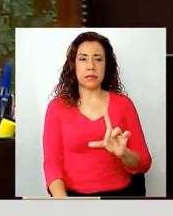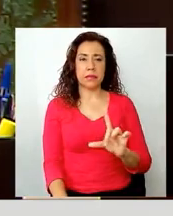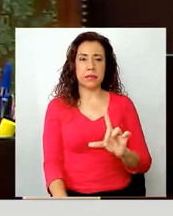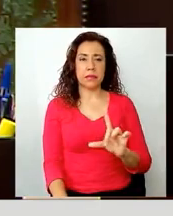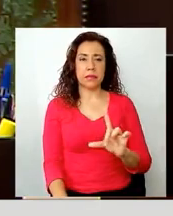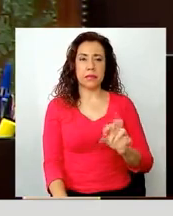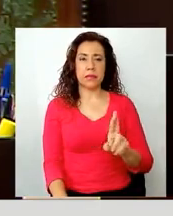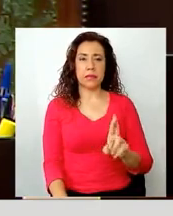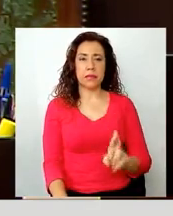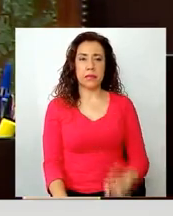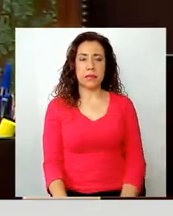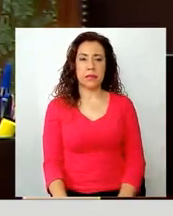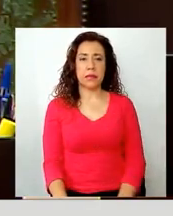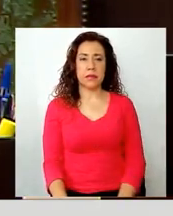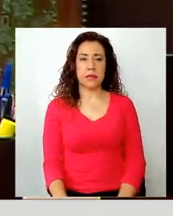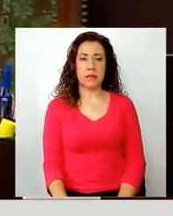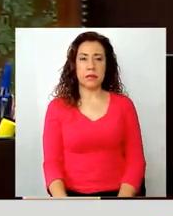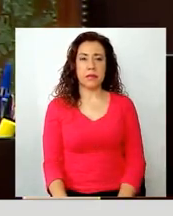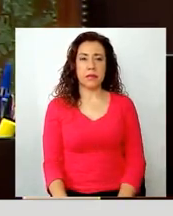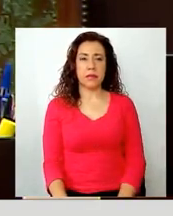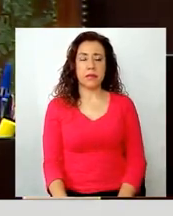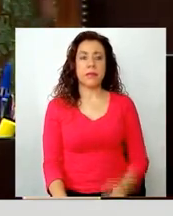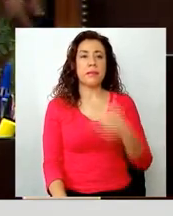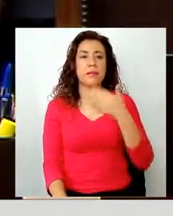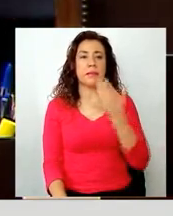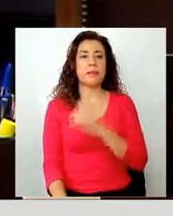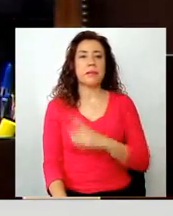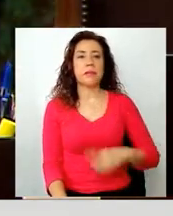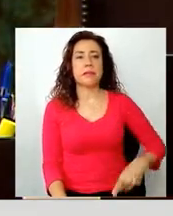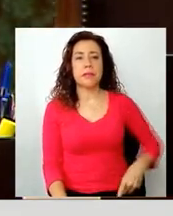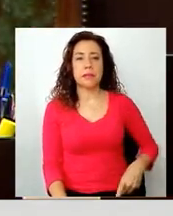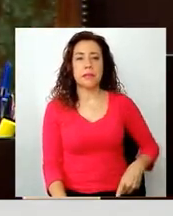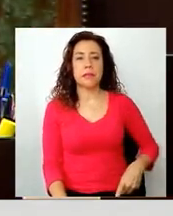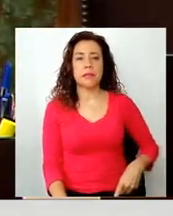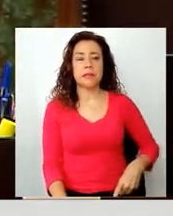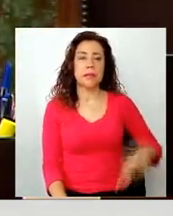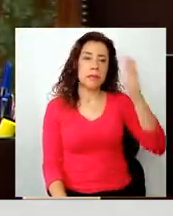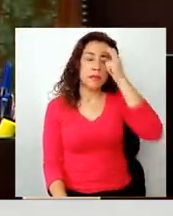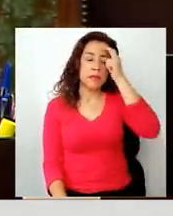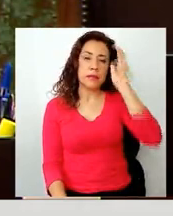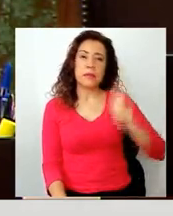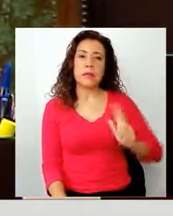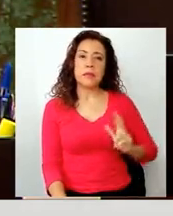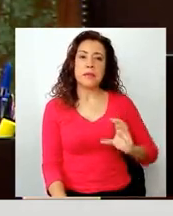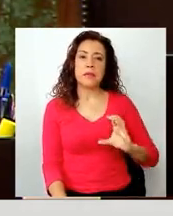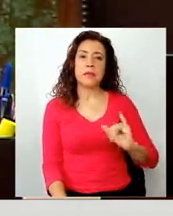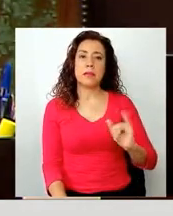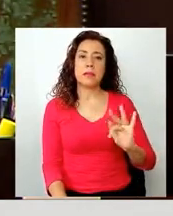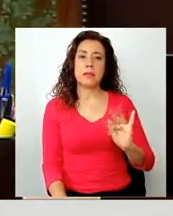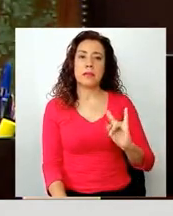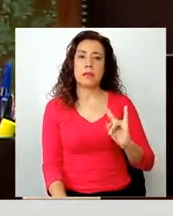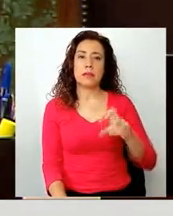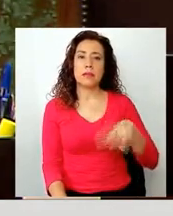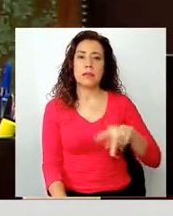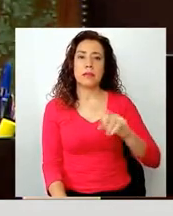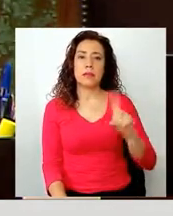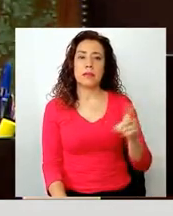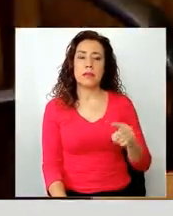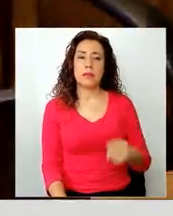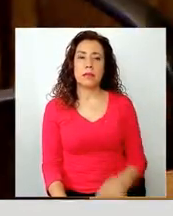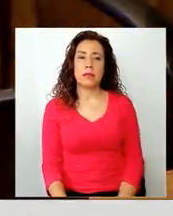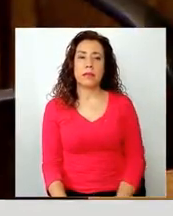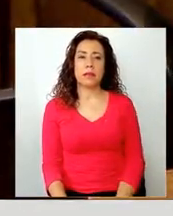a continuación tiene la palabra el diputado de la región de coquimbo Don Ricardo Cifuentes Don Ricardo